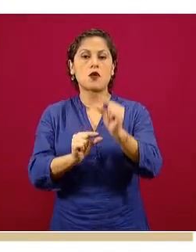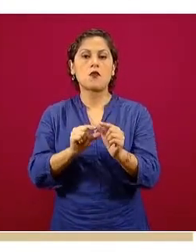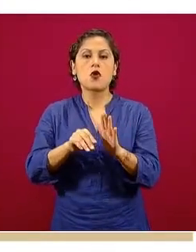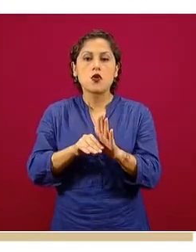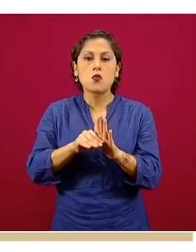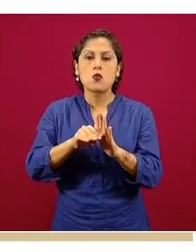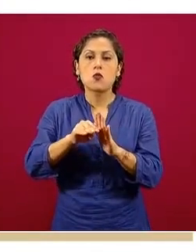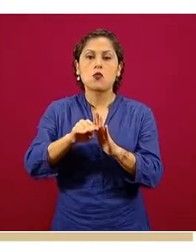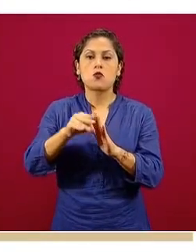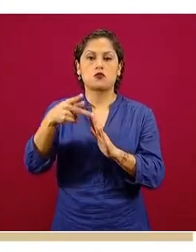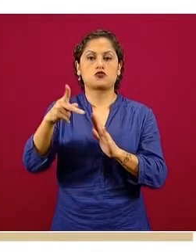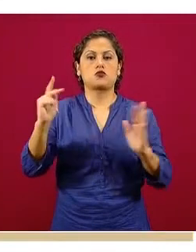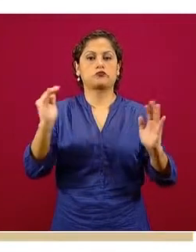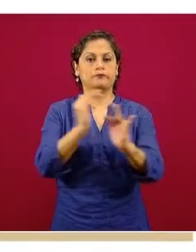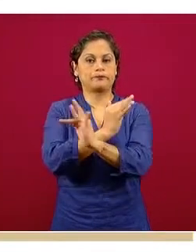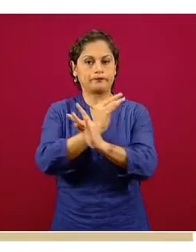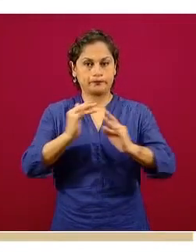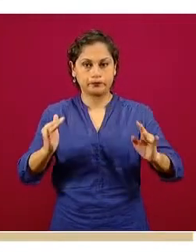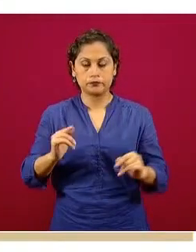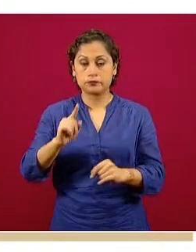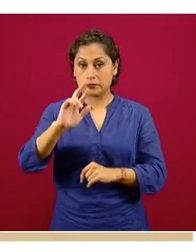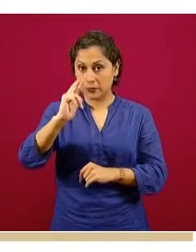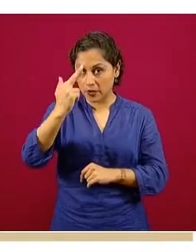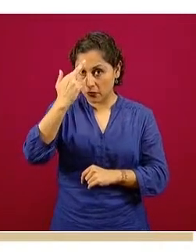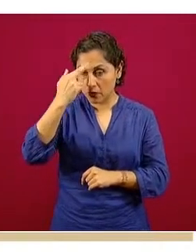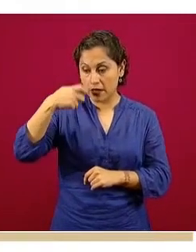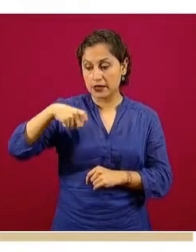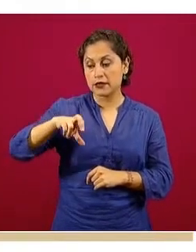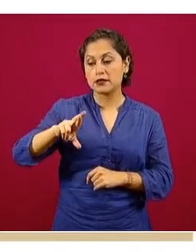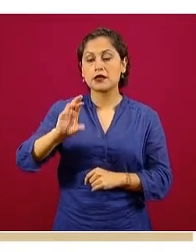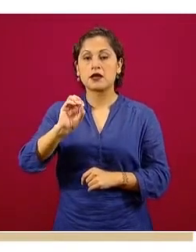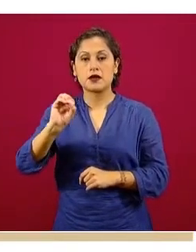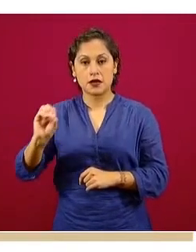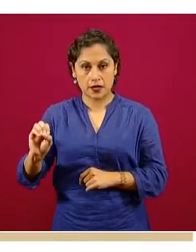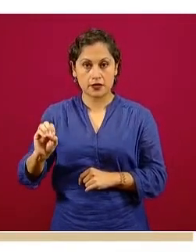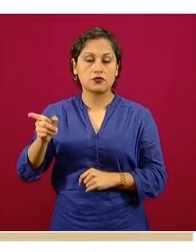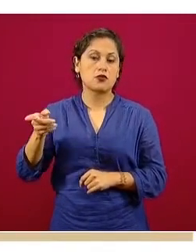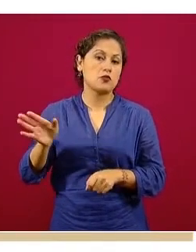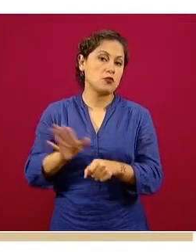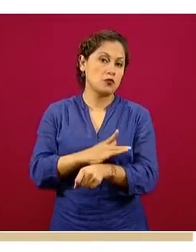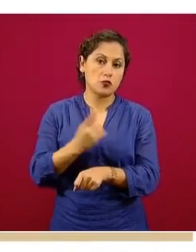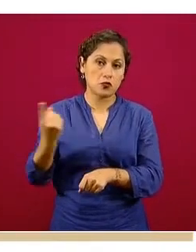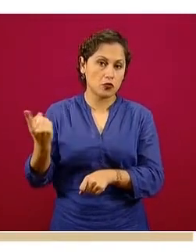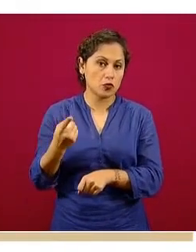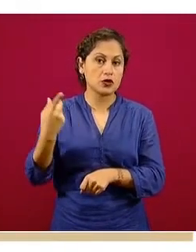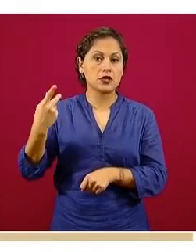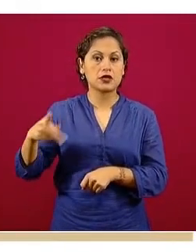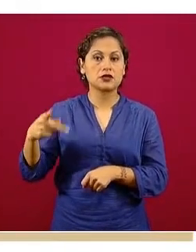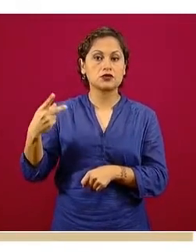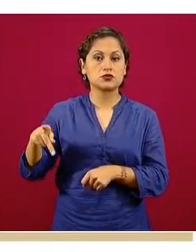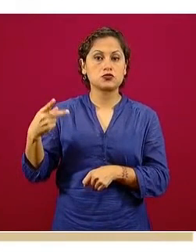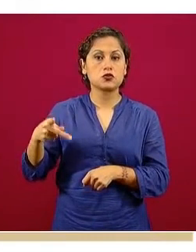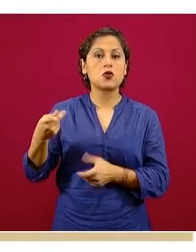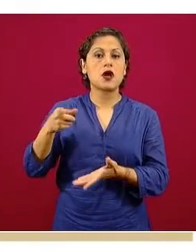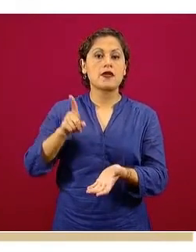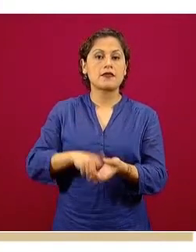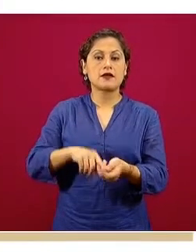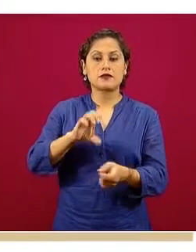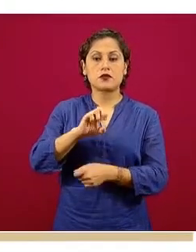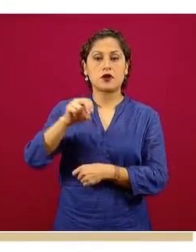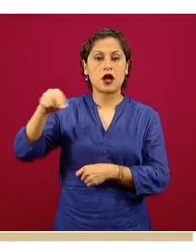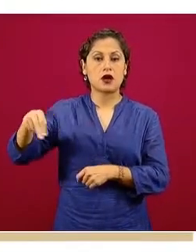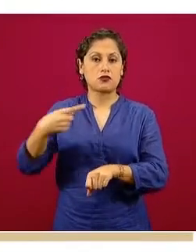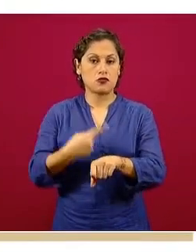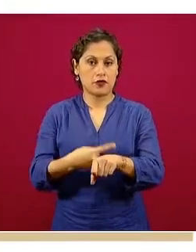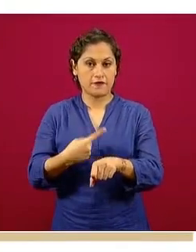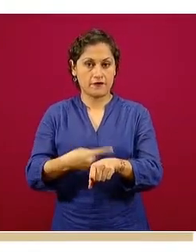en su actividad recuerden que también quintana roo sobre todo por la epidemia en cancún ya han